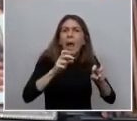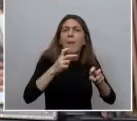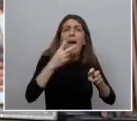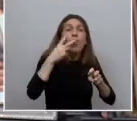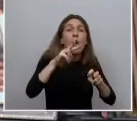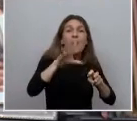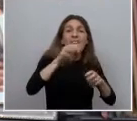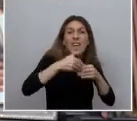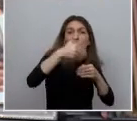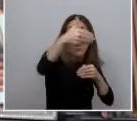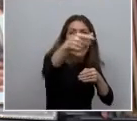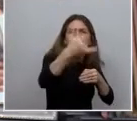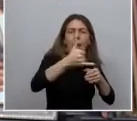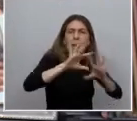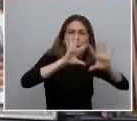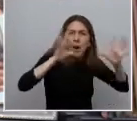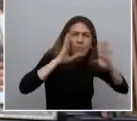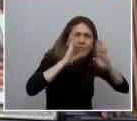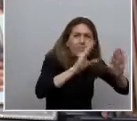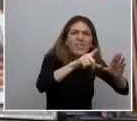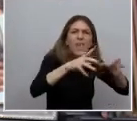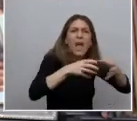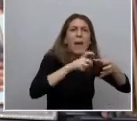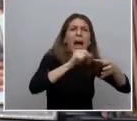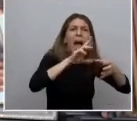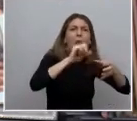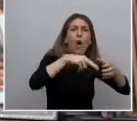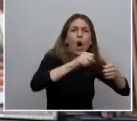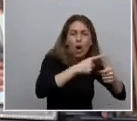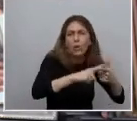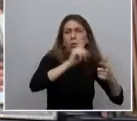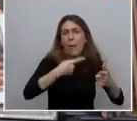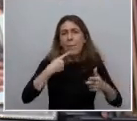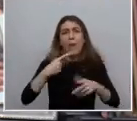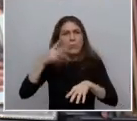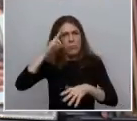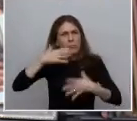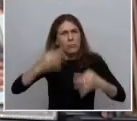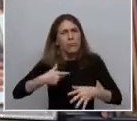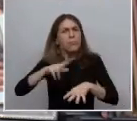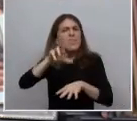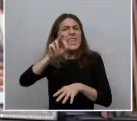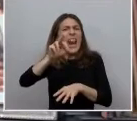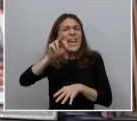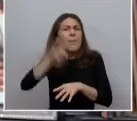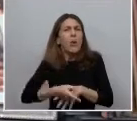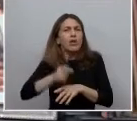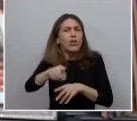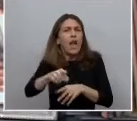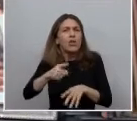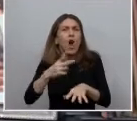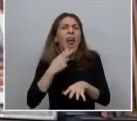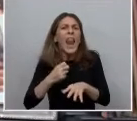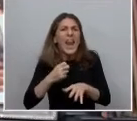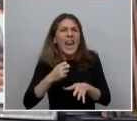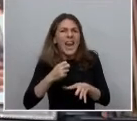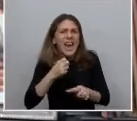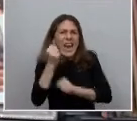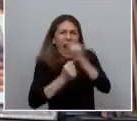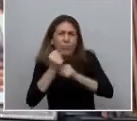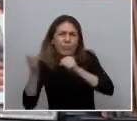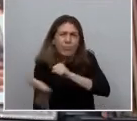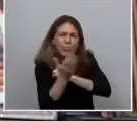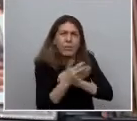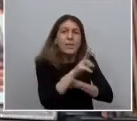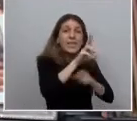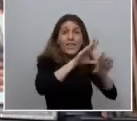2050. Asumimos el compromiso de desarrollar el 30% de la matriz energética nacional con energías